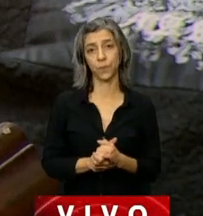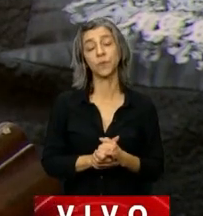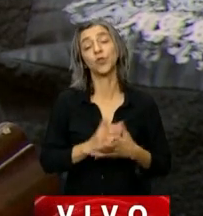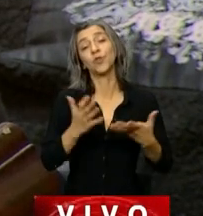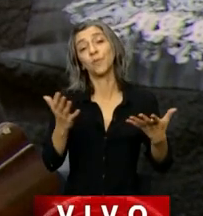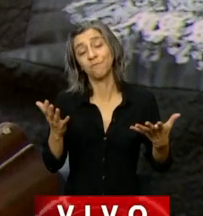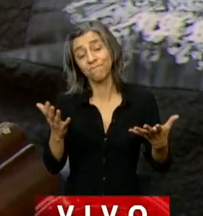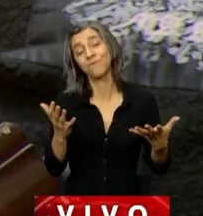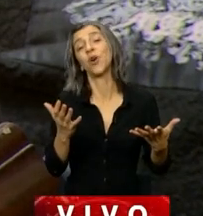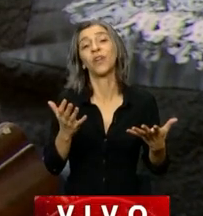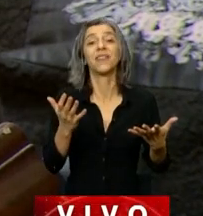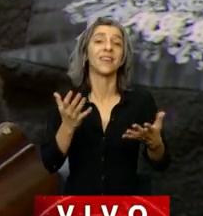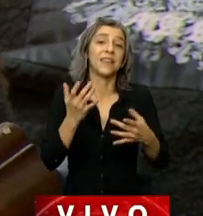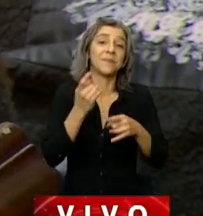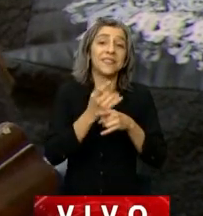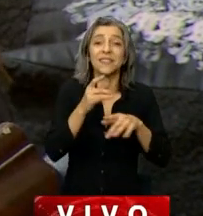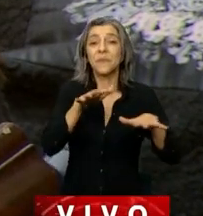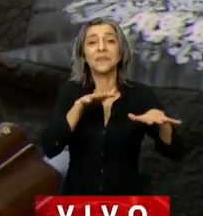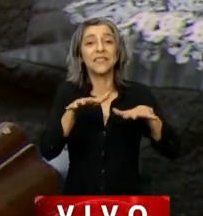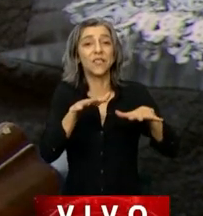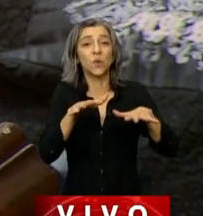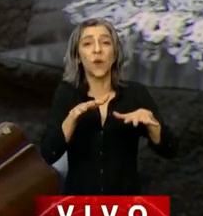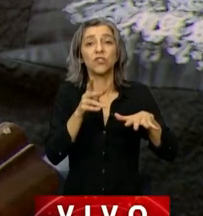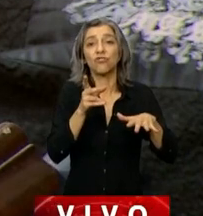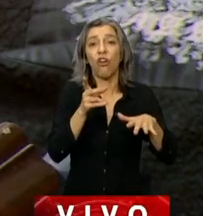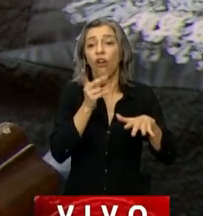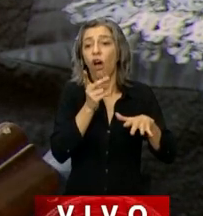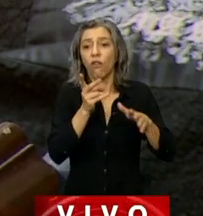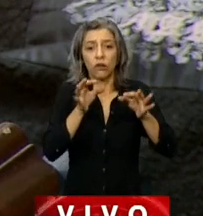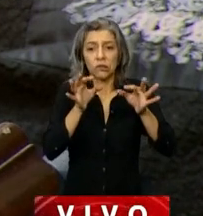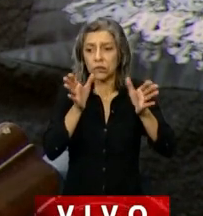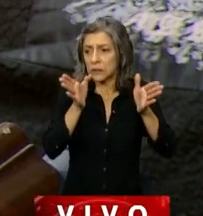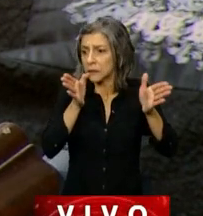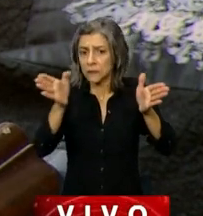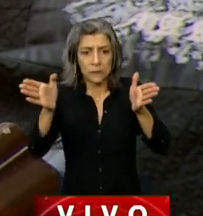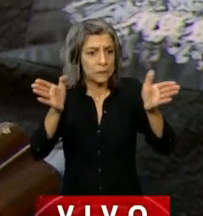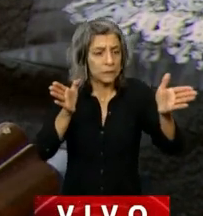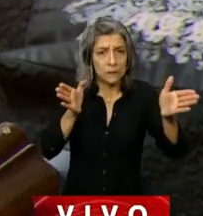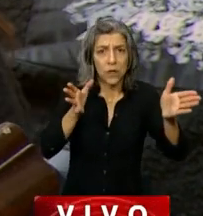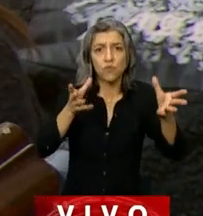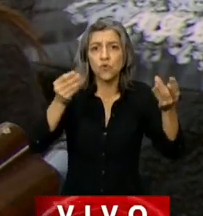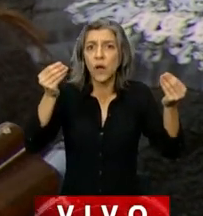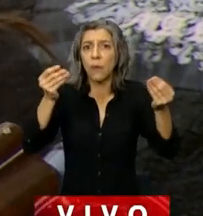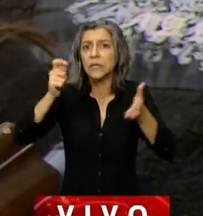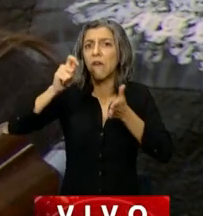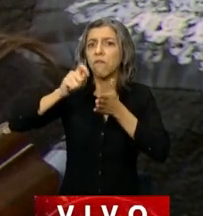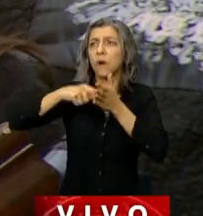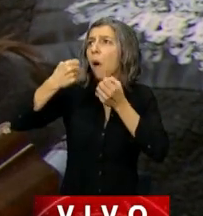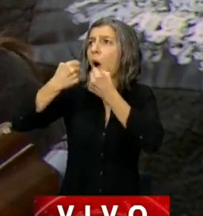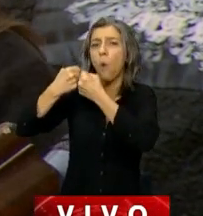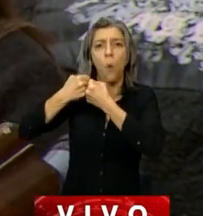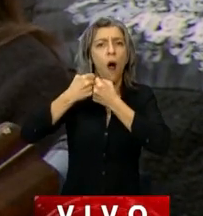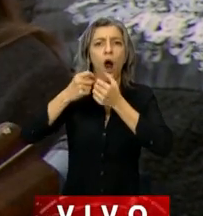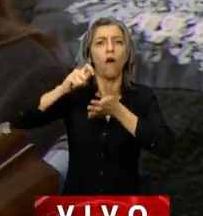dos extremos habitualmente la situación, desde firmar tratados que escasamente se cumplan hasta cuando